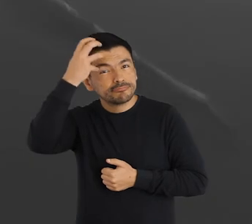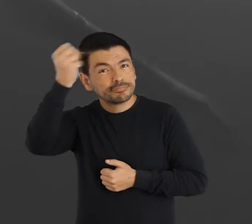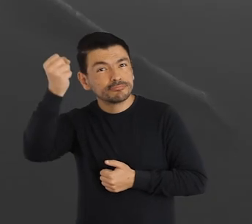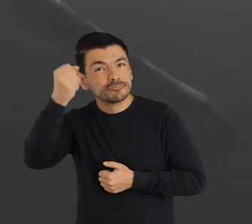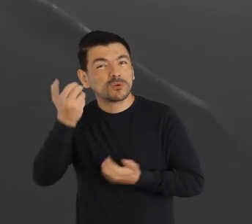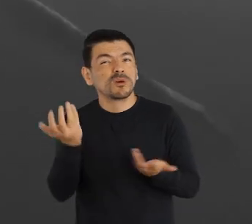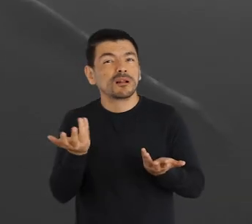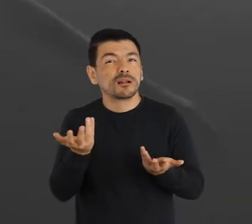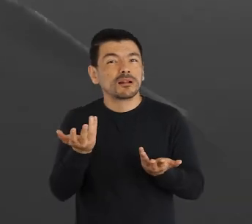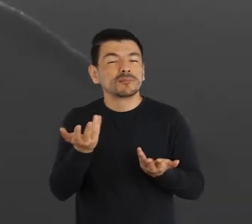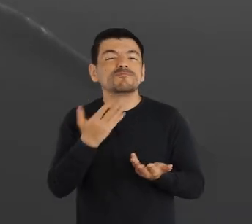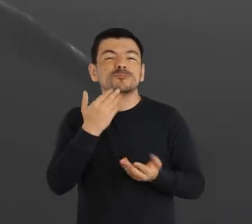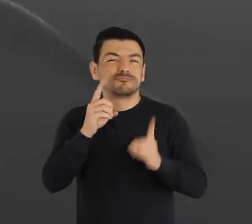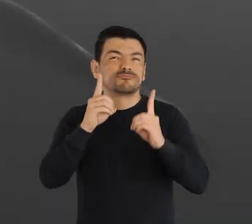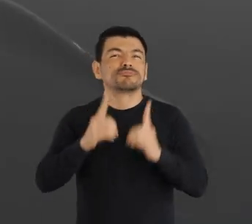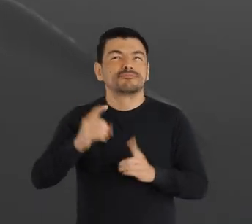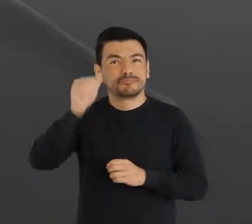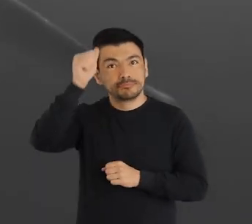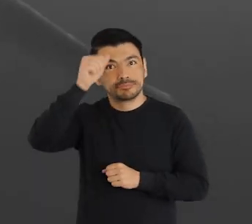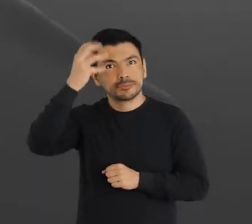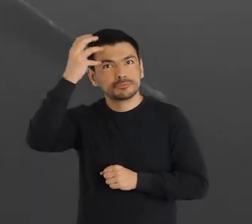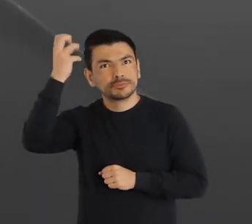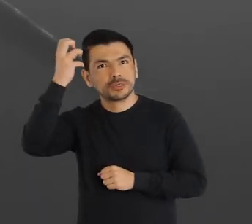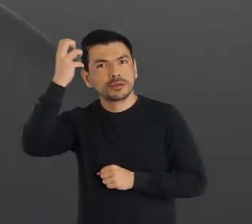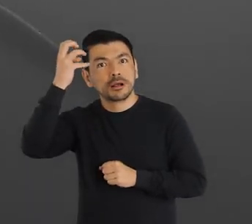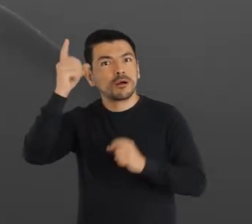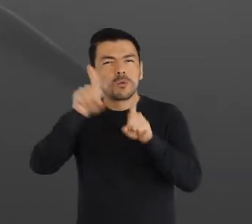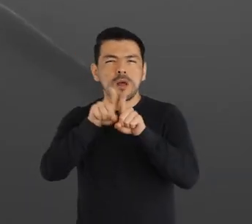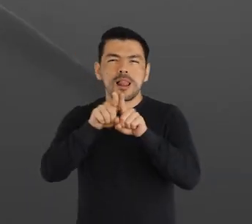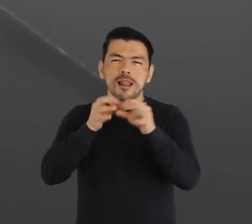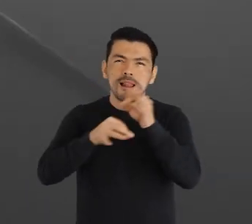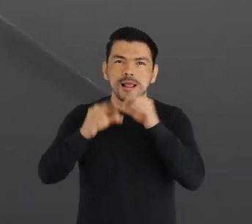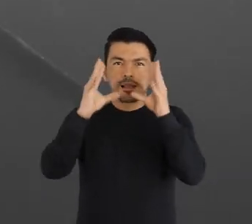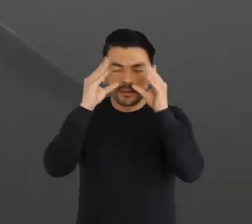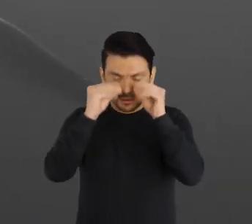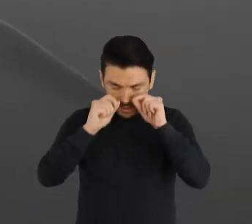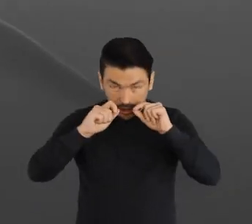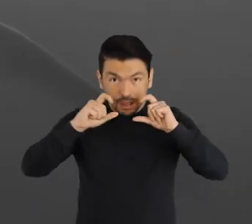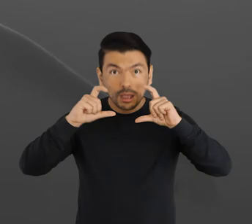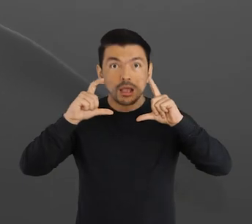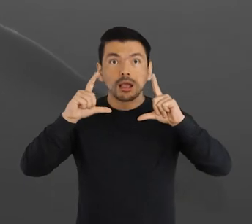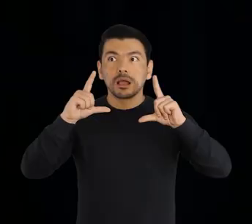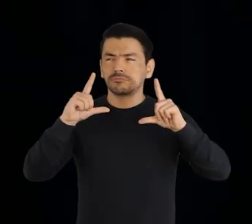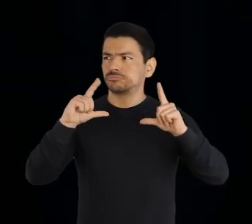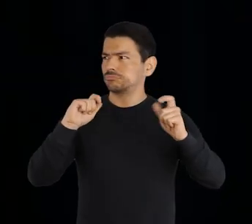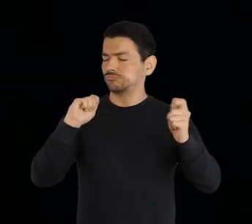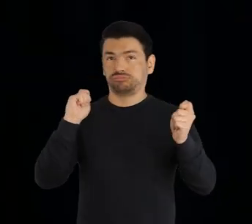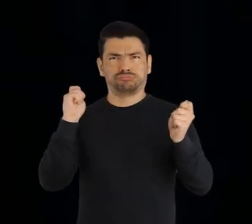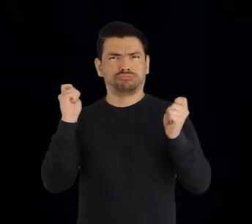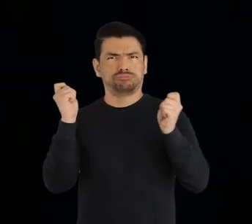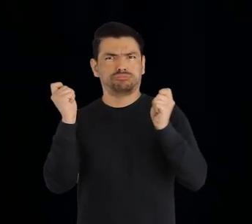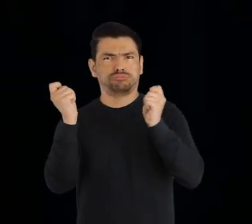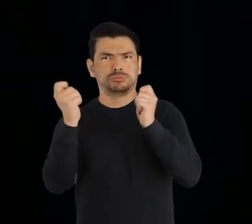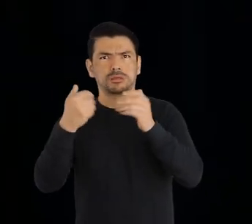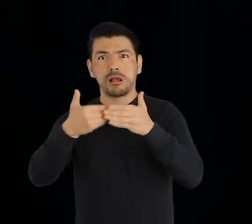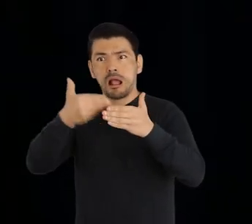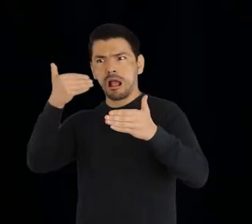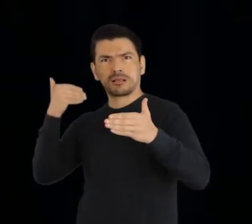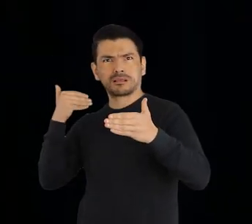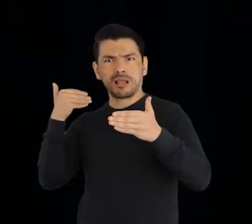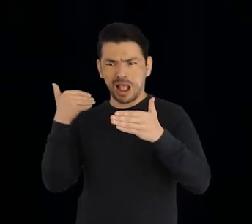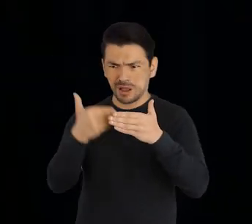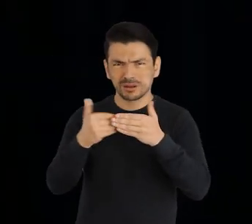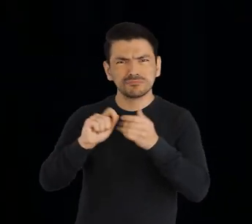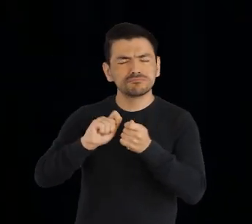morir, volviste a nacer. Fuiste un antes y un después. No solo se rompieron